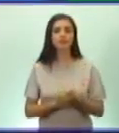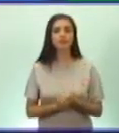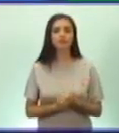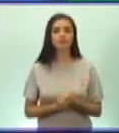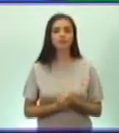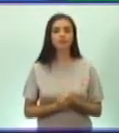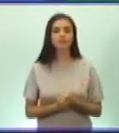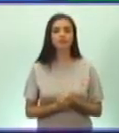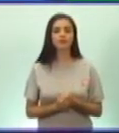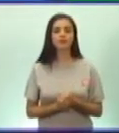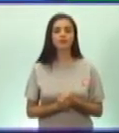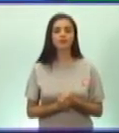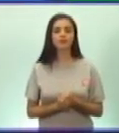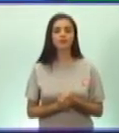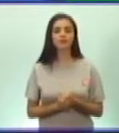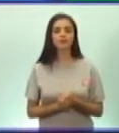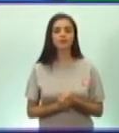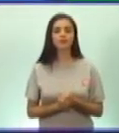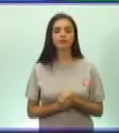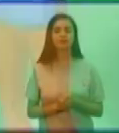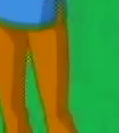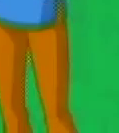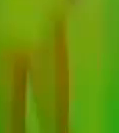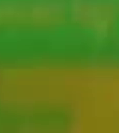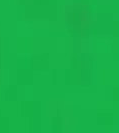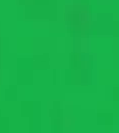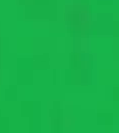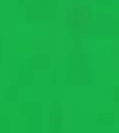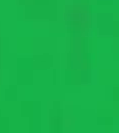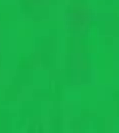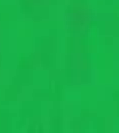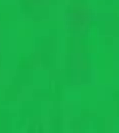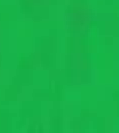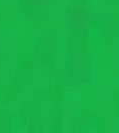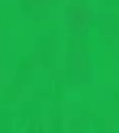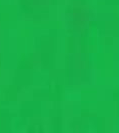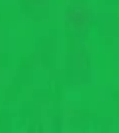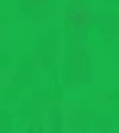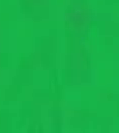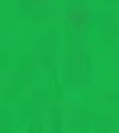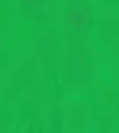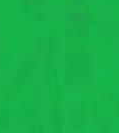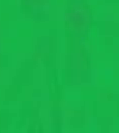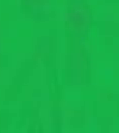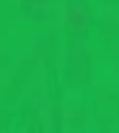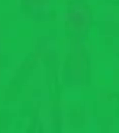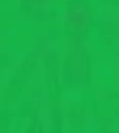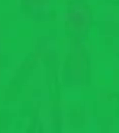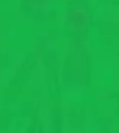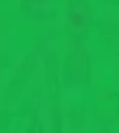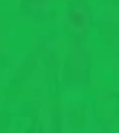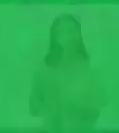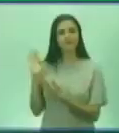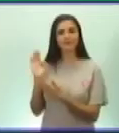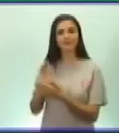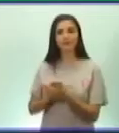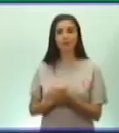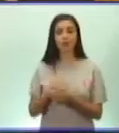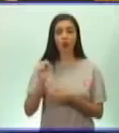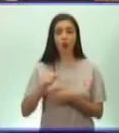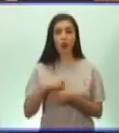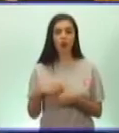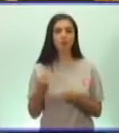Bienvenidos. Hoy aprenderemos sobre el aparato